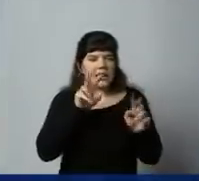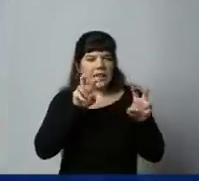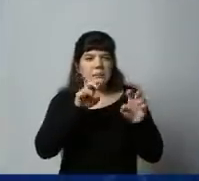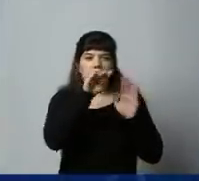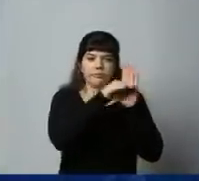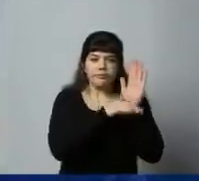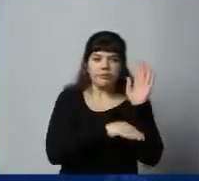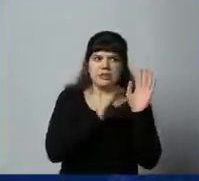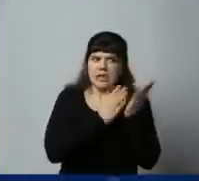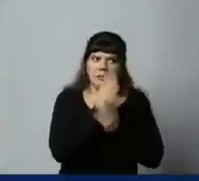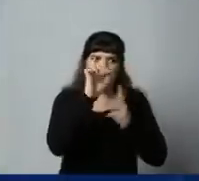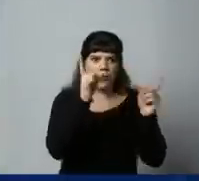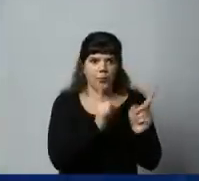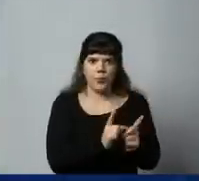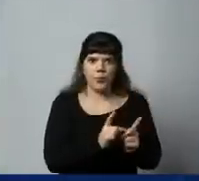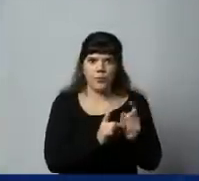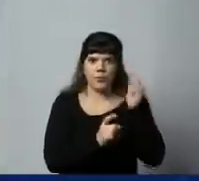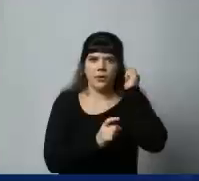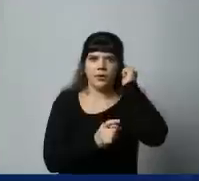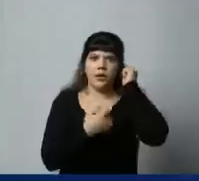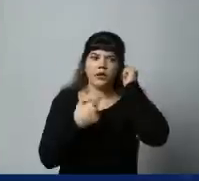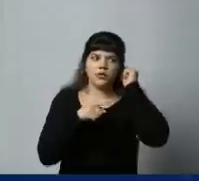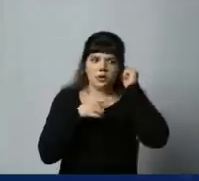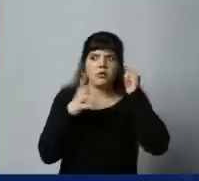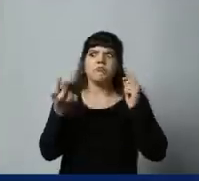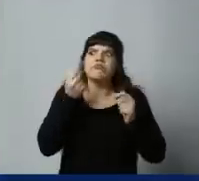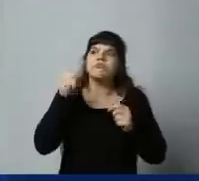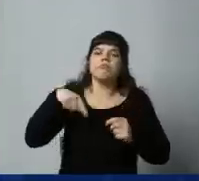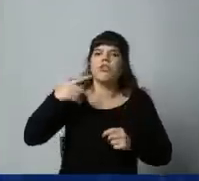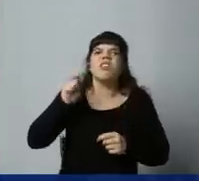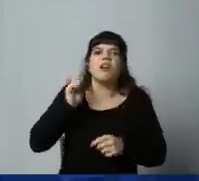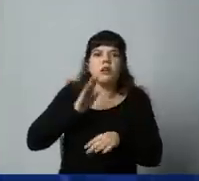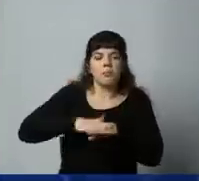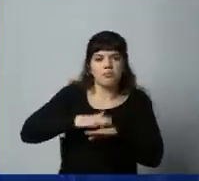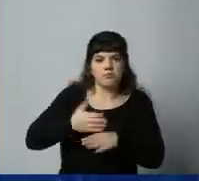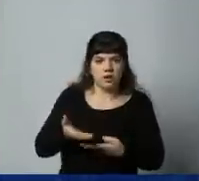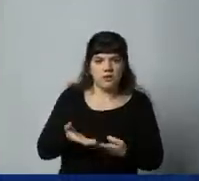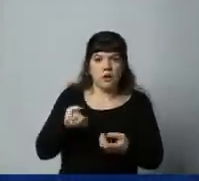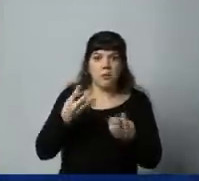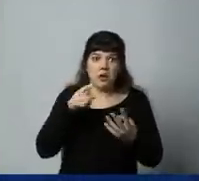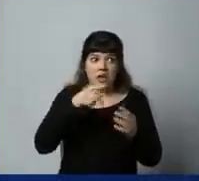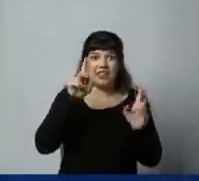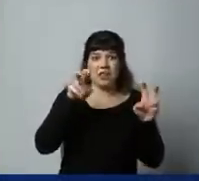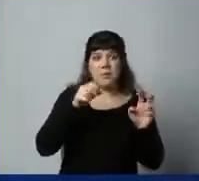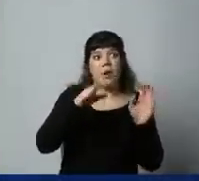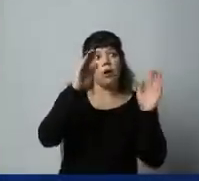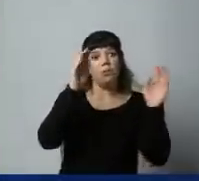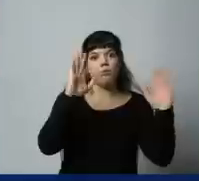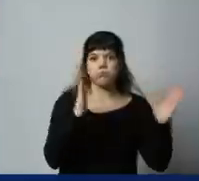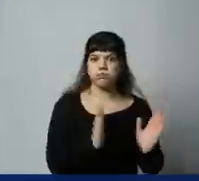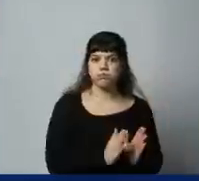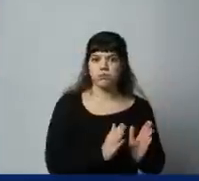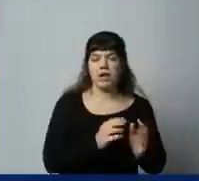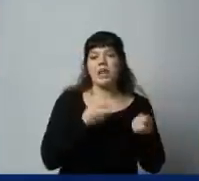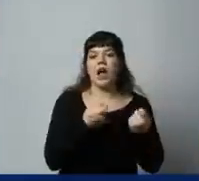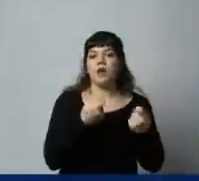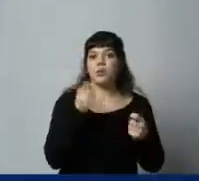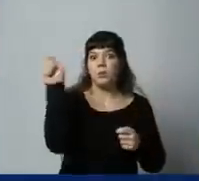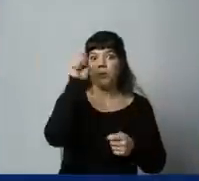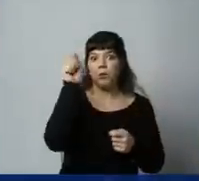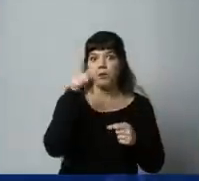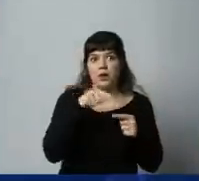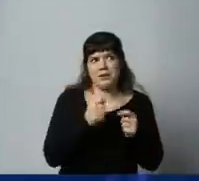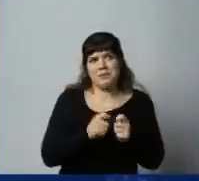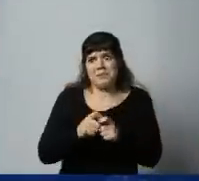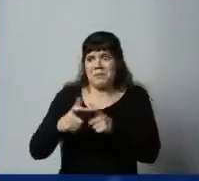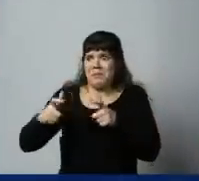reducción entonces hay encontrar un responsable Porque esa esa política de de reducción de de la del gasto público va a llevar a